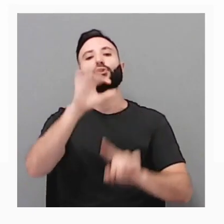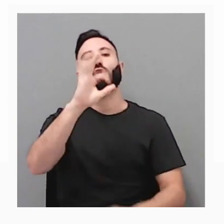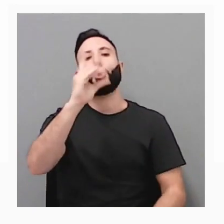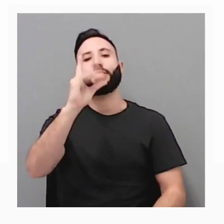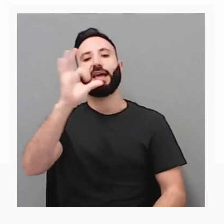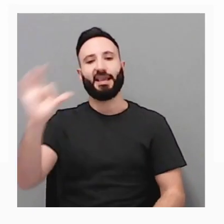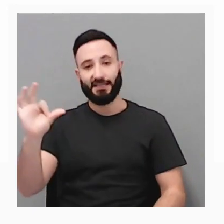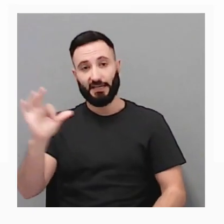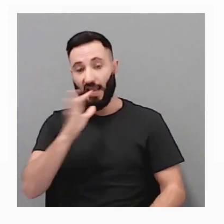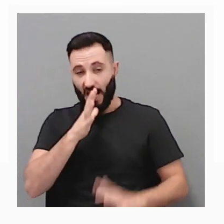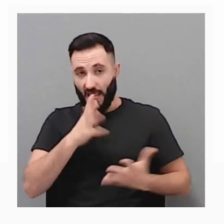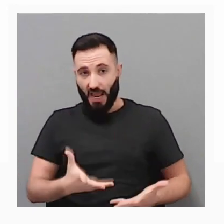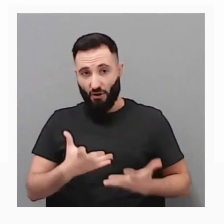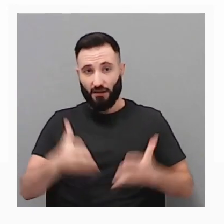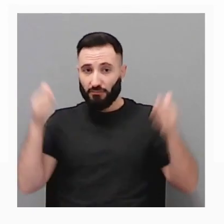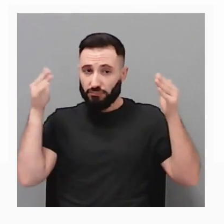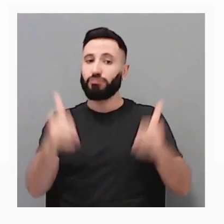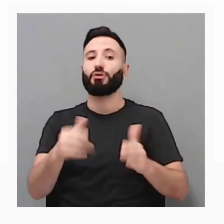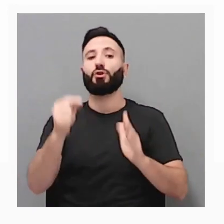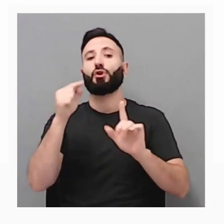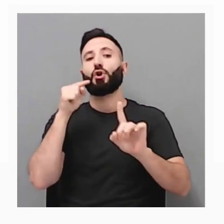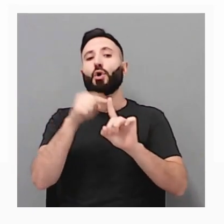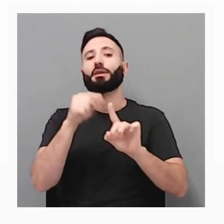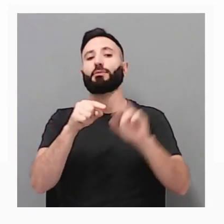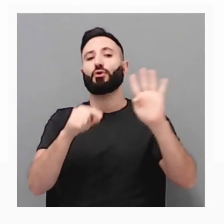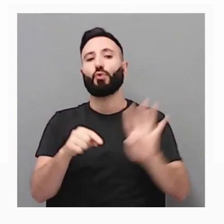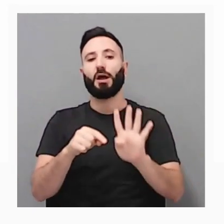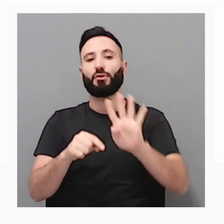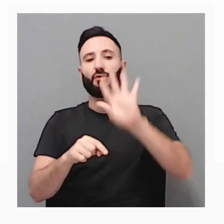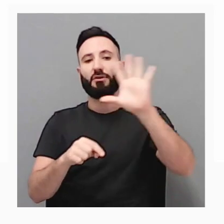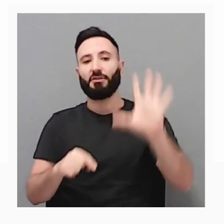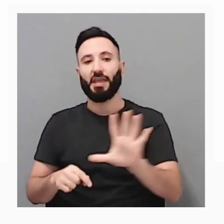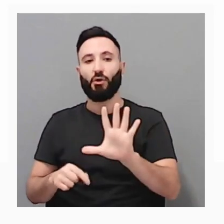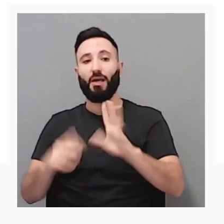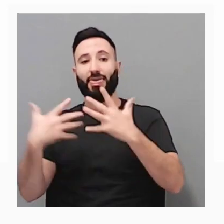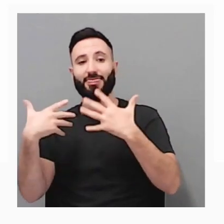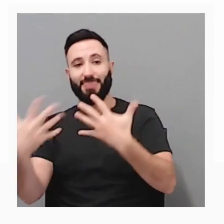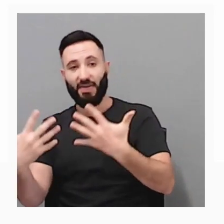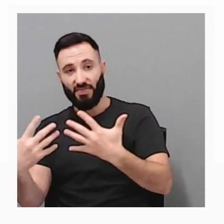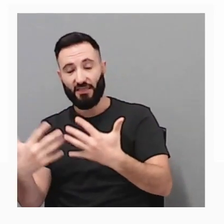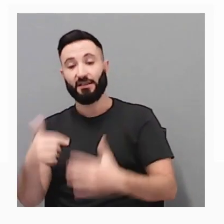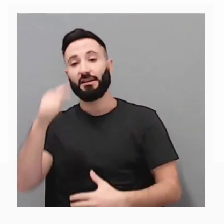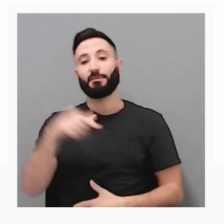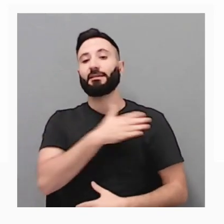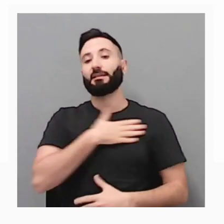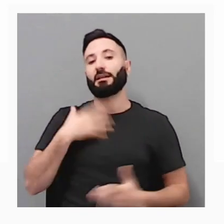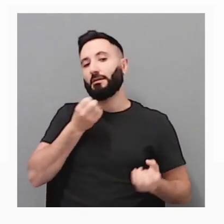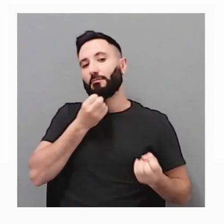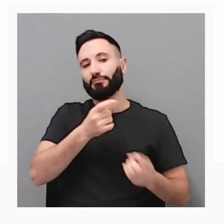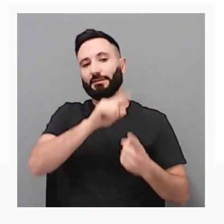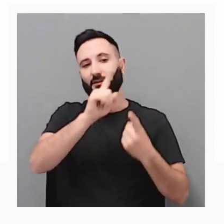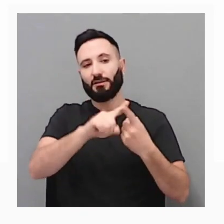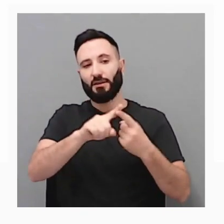Nosotros actuamos principalmente en los objetivos 4, 5 y 10, pero aquí voy a comentar específicamente del objetivo número